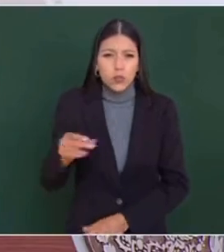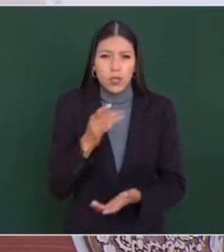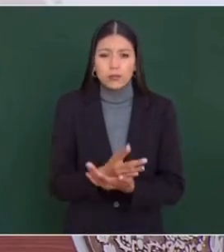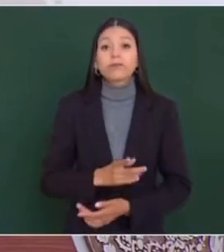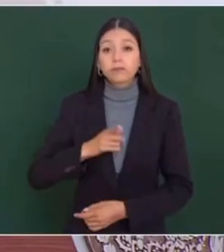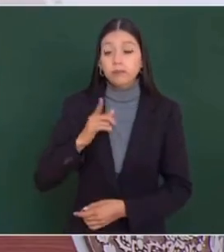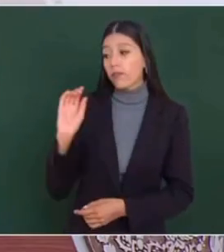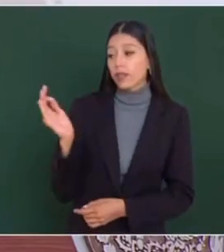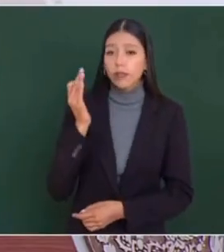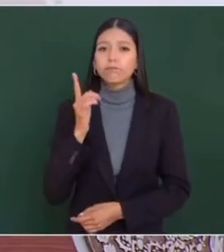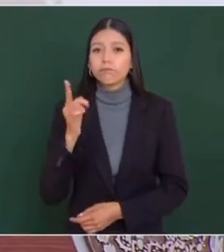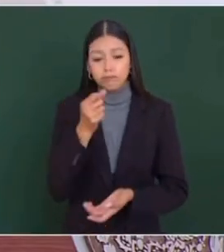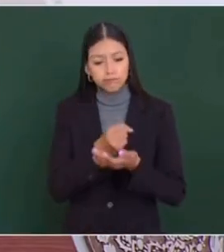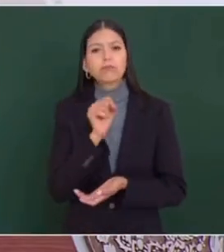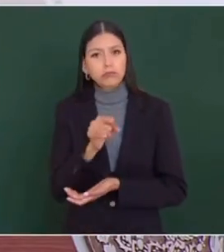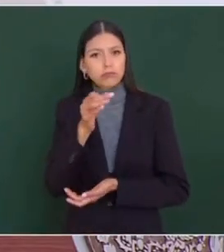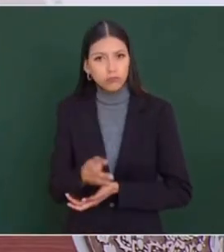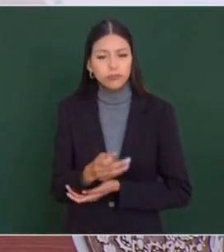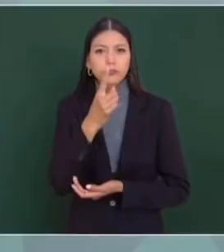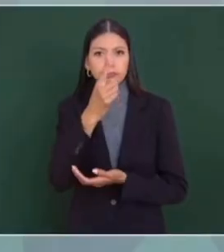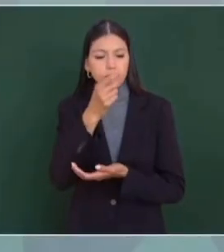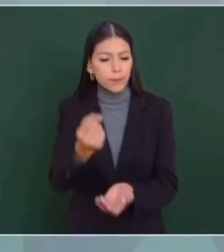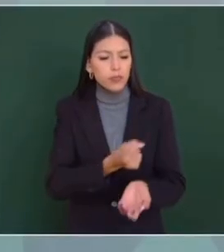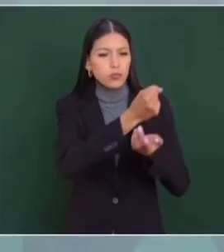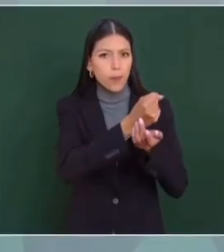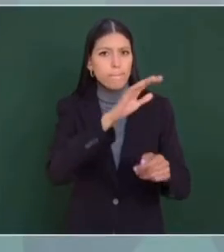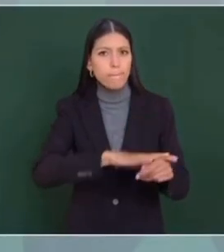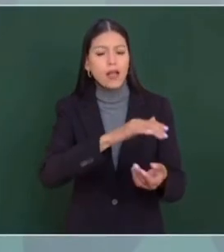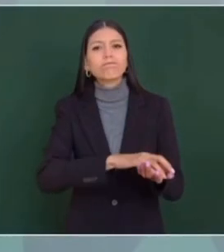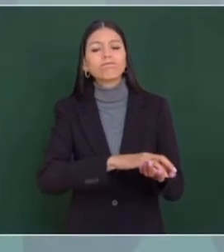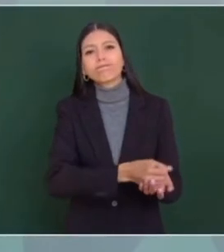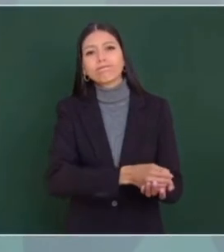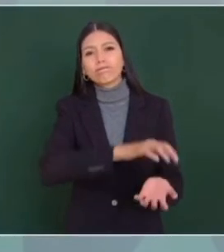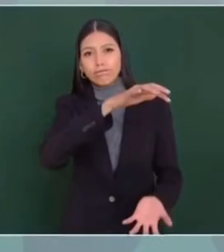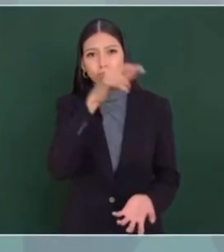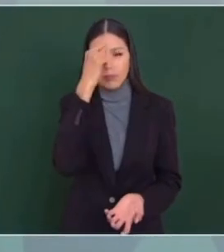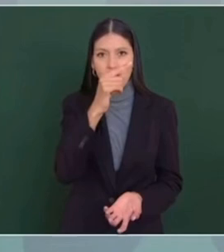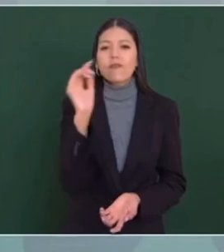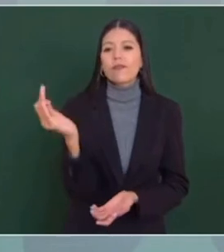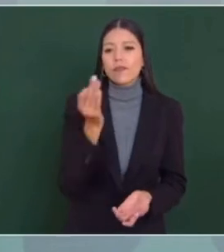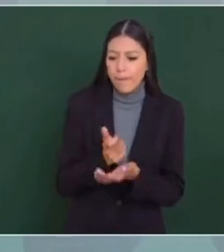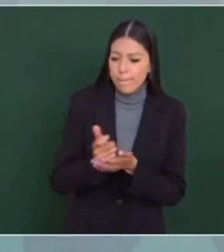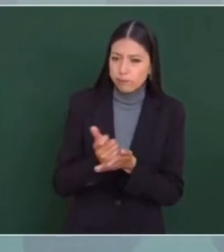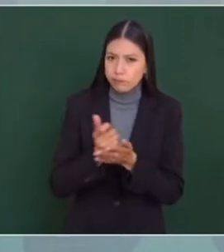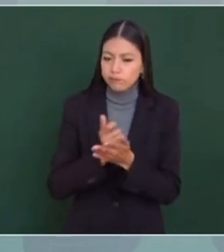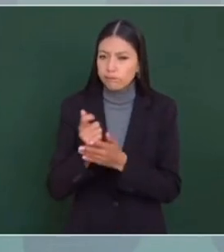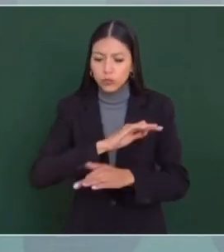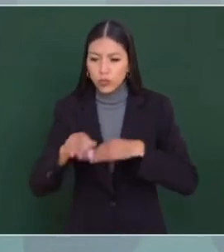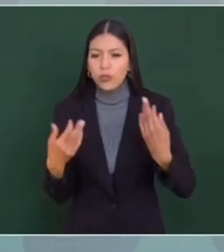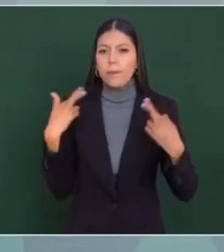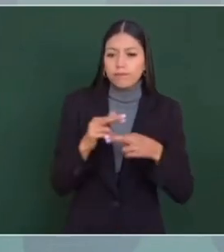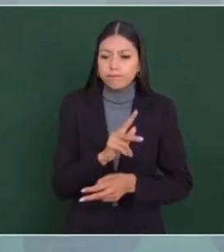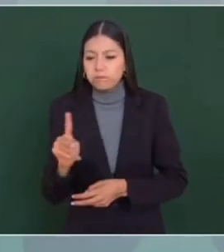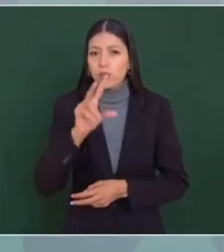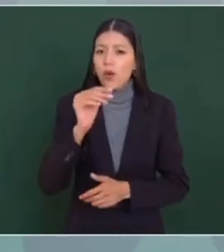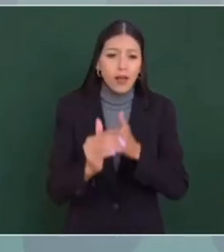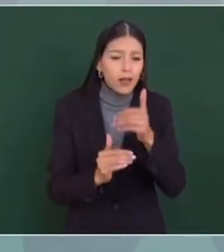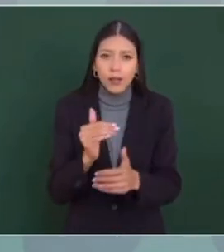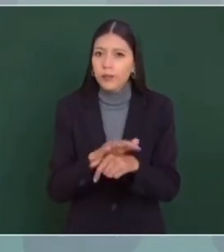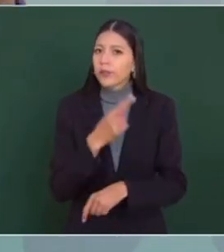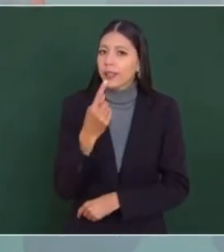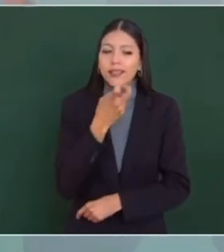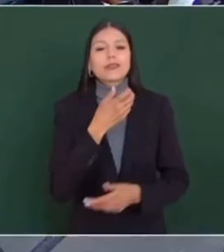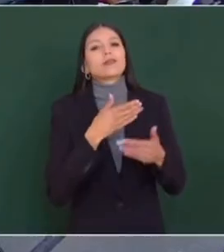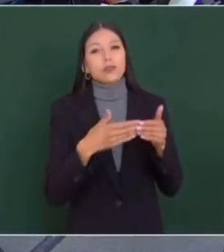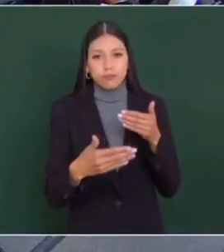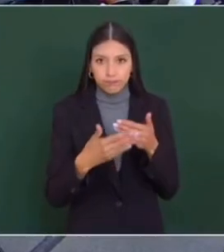federación autorizó una ampliación presupuestal para federalizar todo el sistema educativo. Y no avanzamos porque ese era el modelo